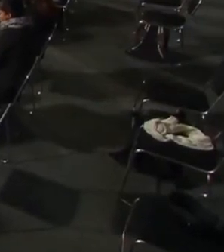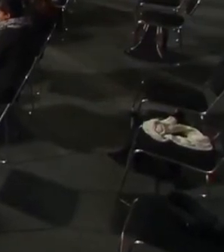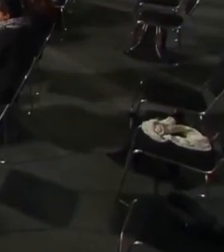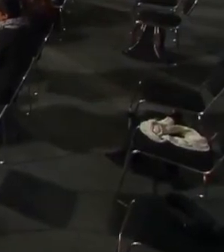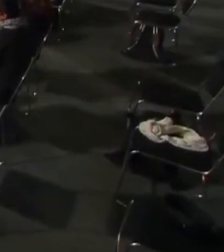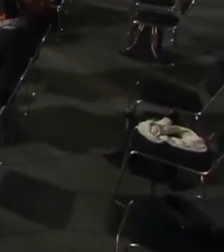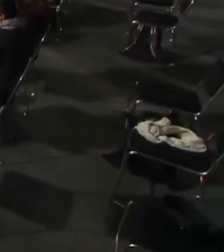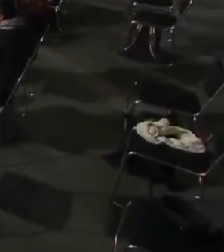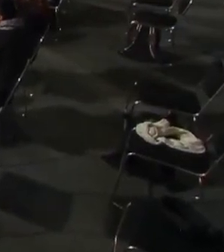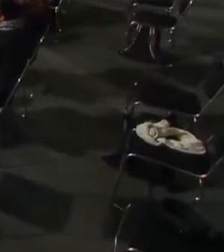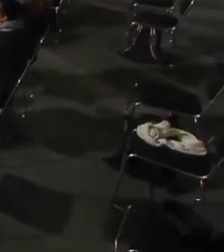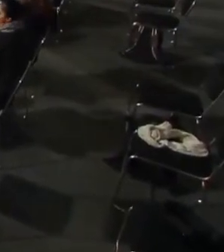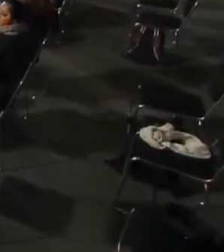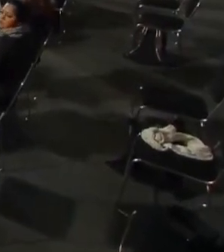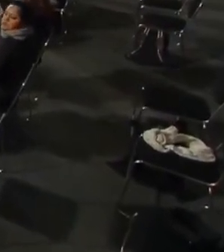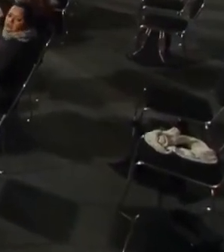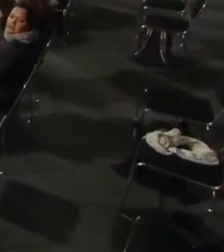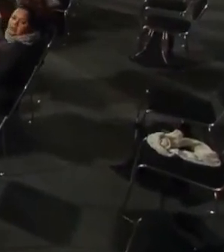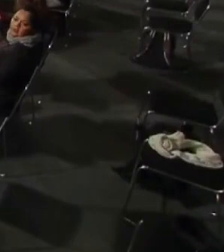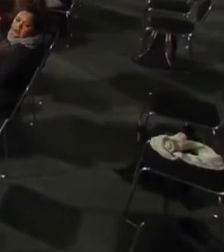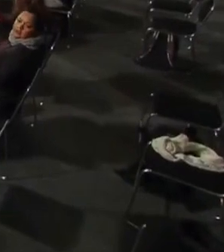Buenos días,